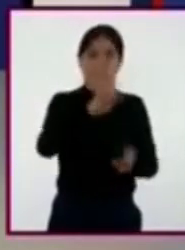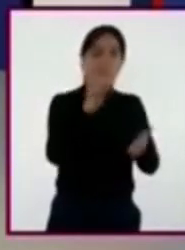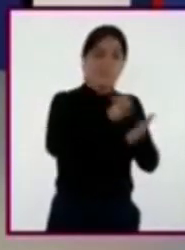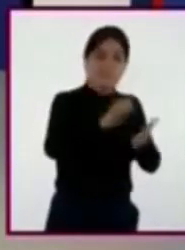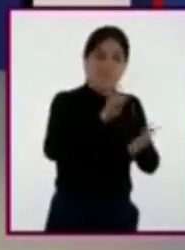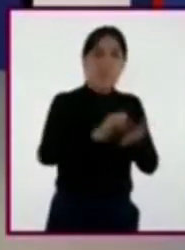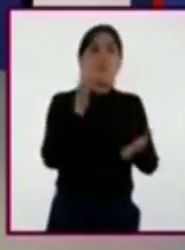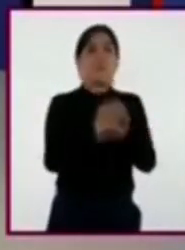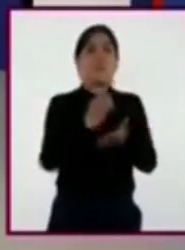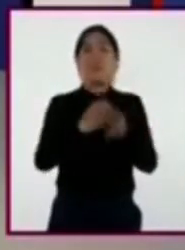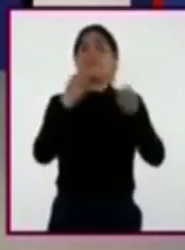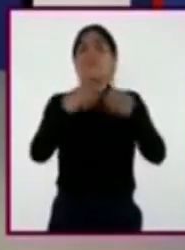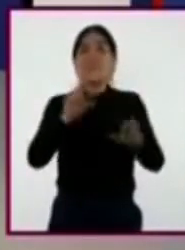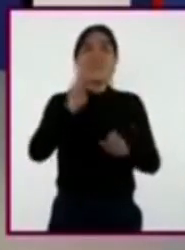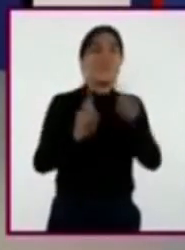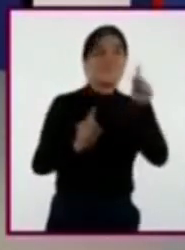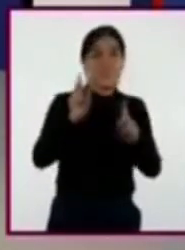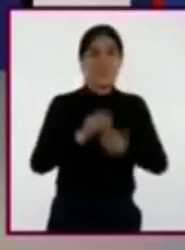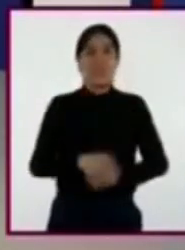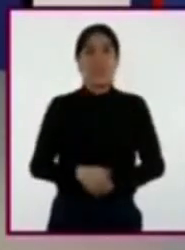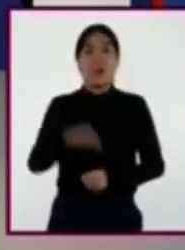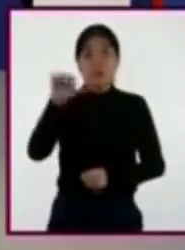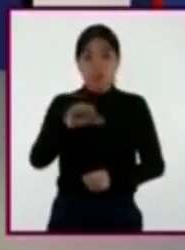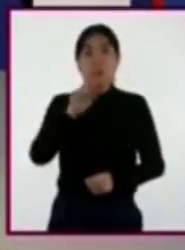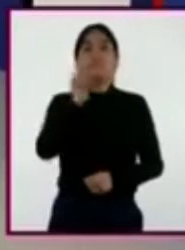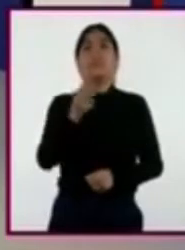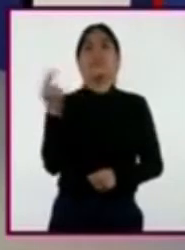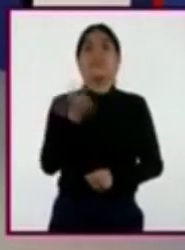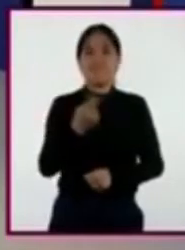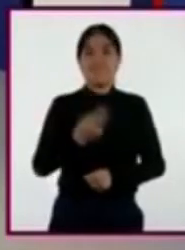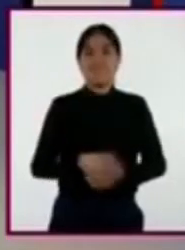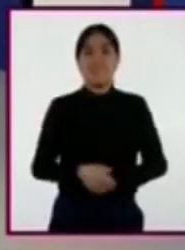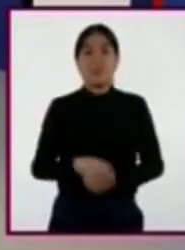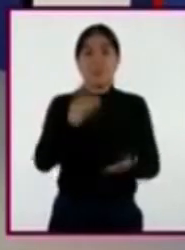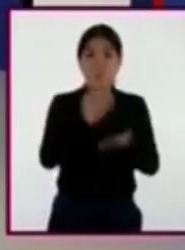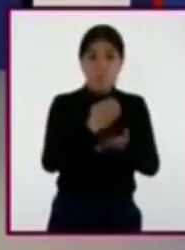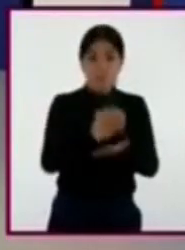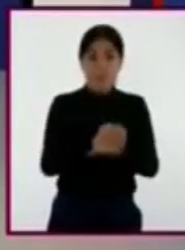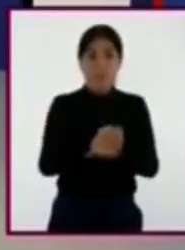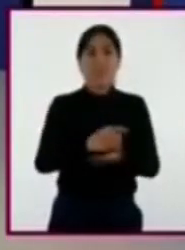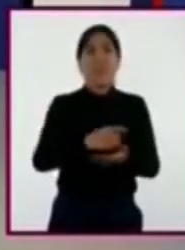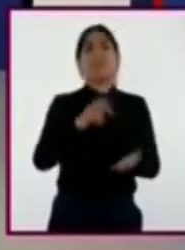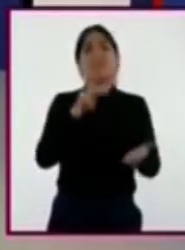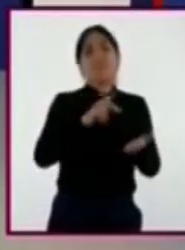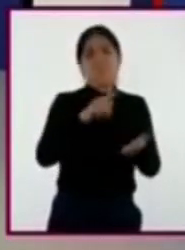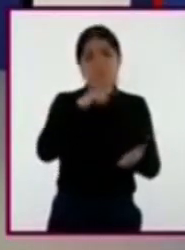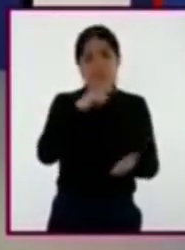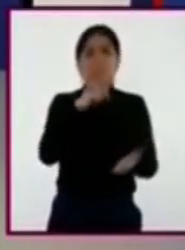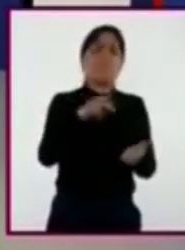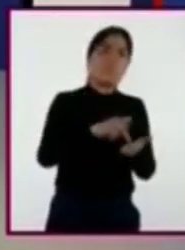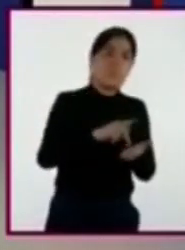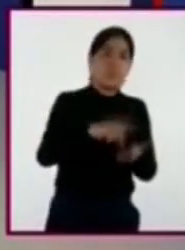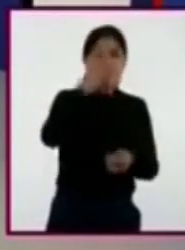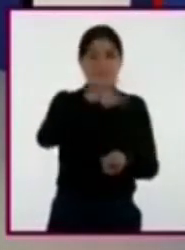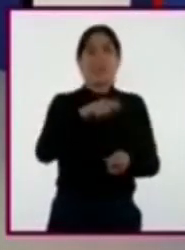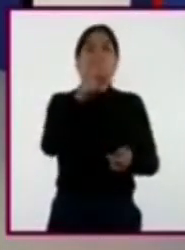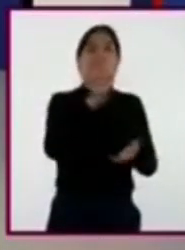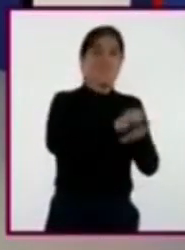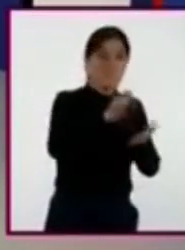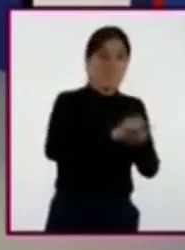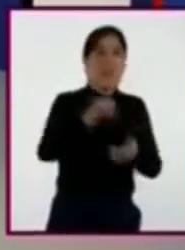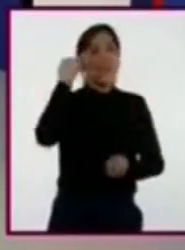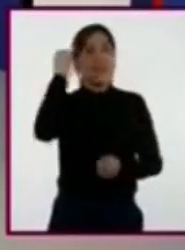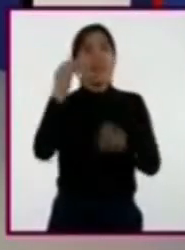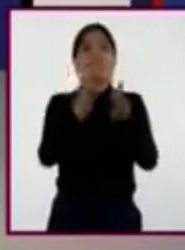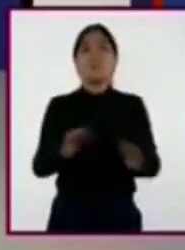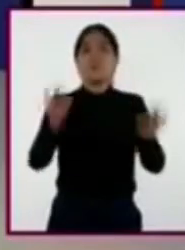para no perder ningún detalle. El día de hoy vamos a necesitar un cuaderno, lápiz o pluma para que anoten las ideas principales